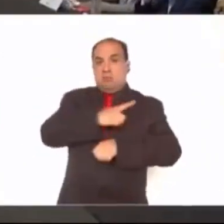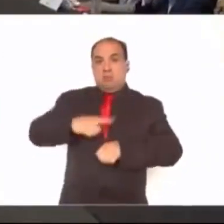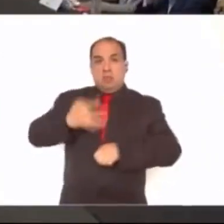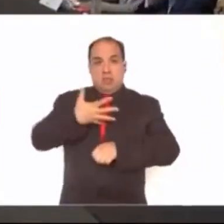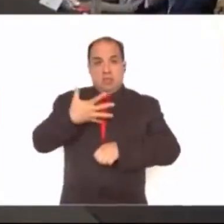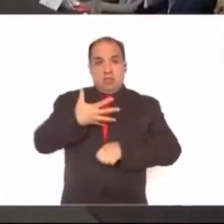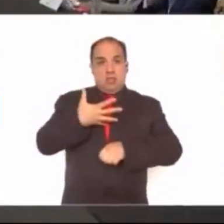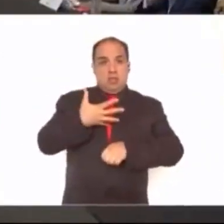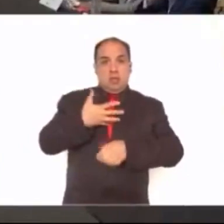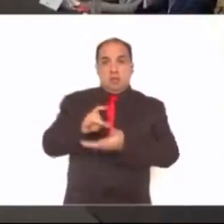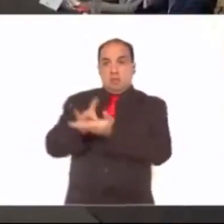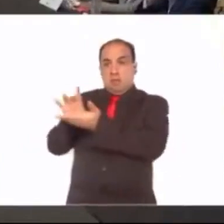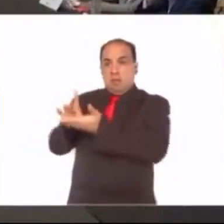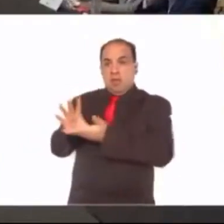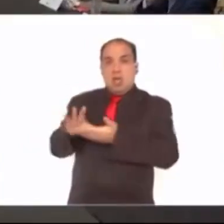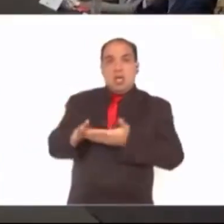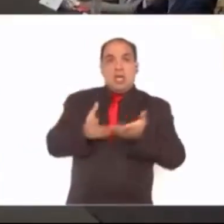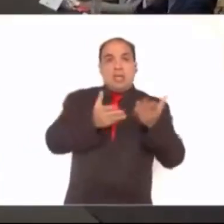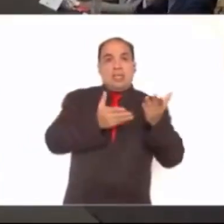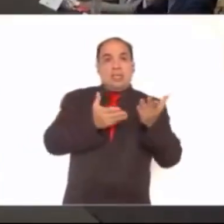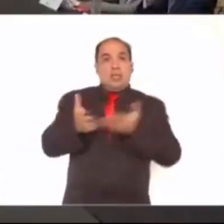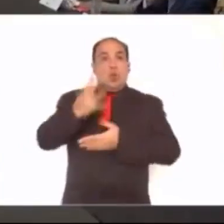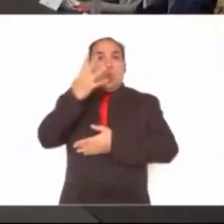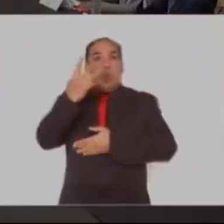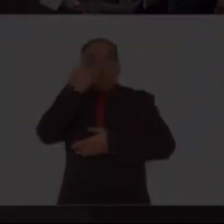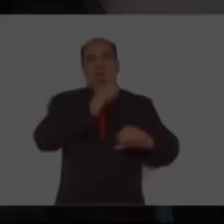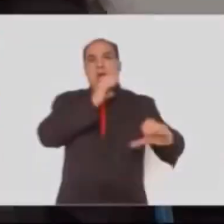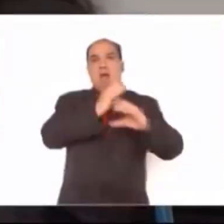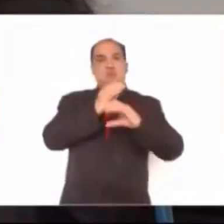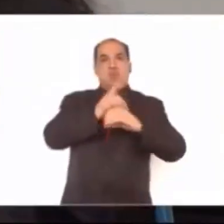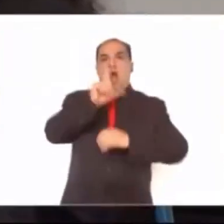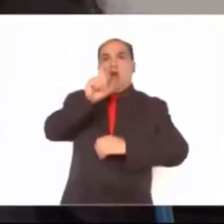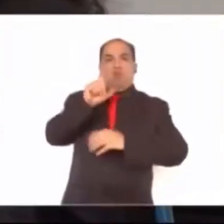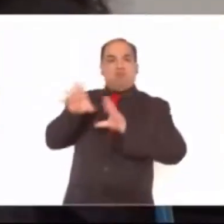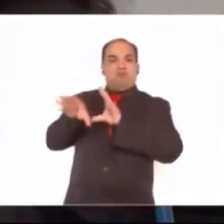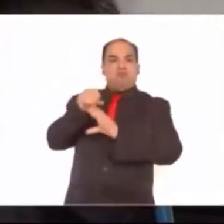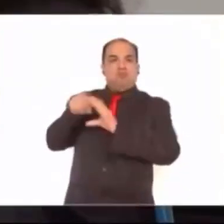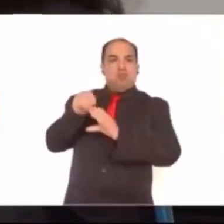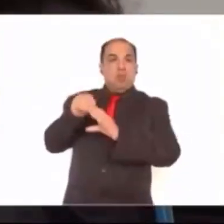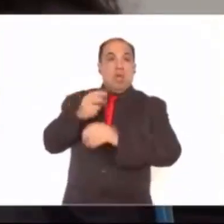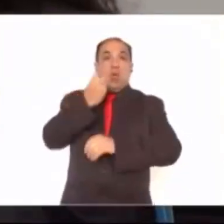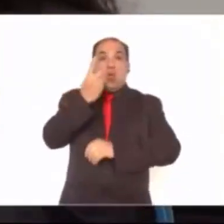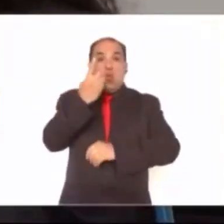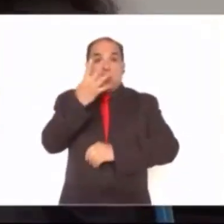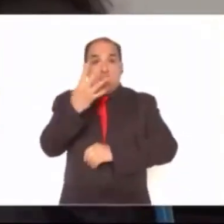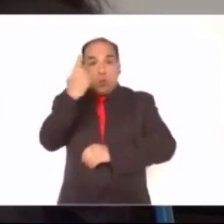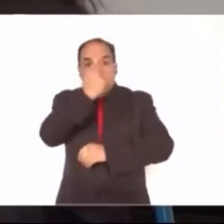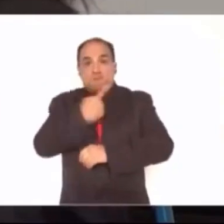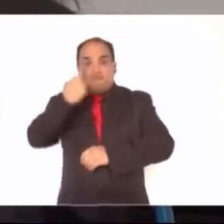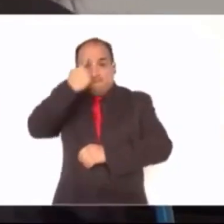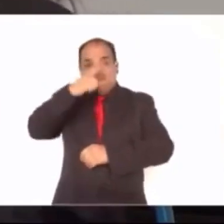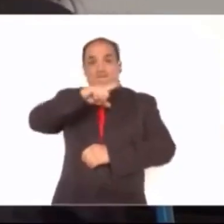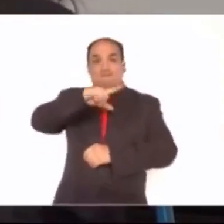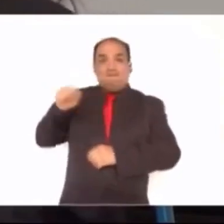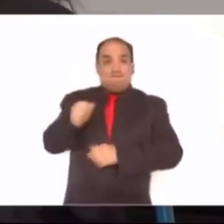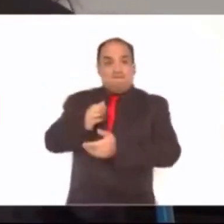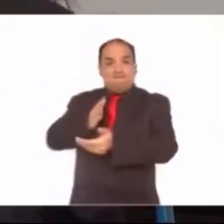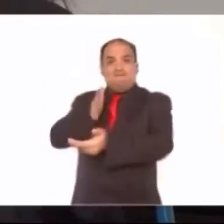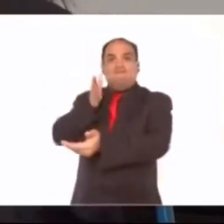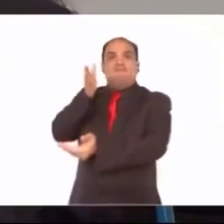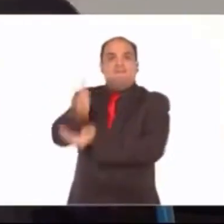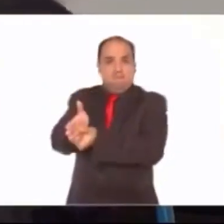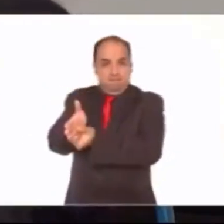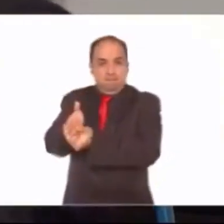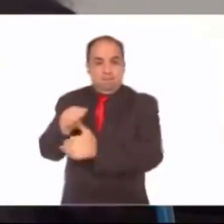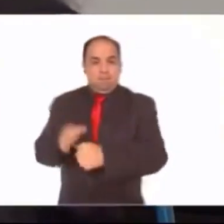titulares de las 16 alcaldías a participar mensualmente en el gabinete central y a instalar sus propios gabinetes de seguridad se anunciaron